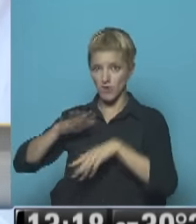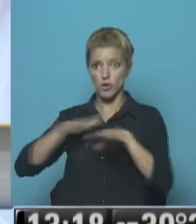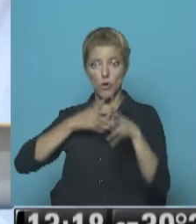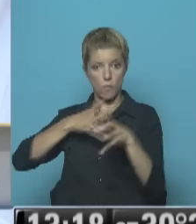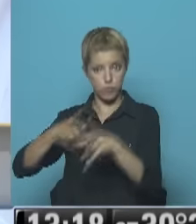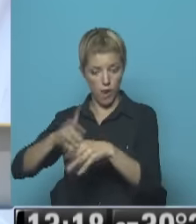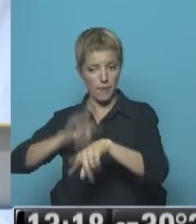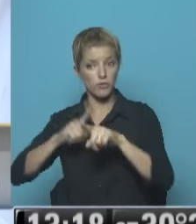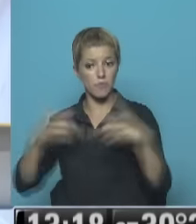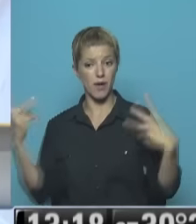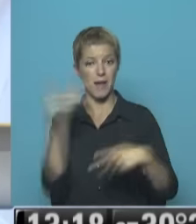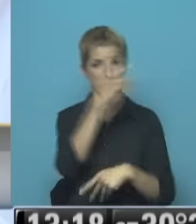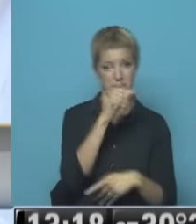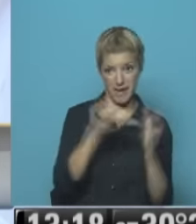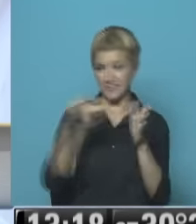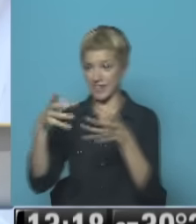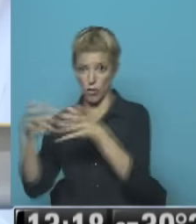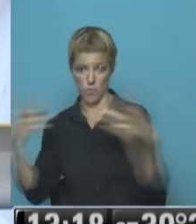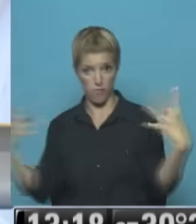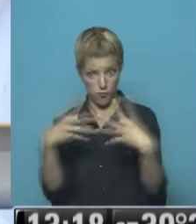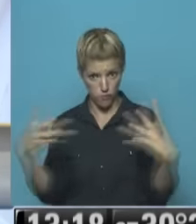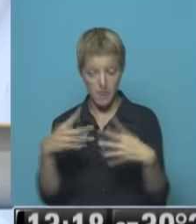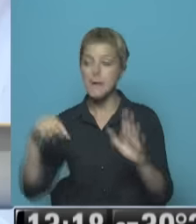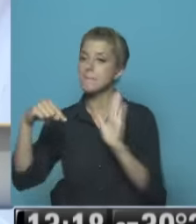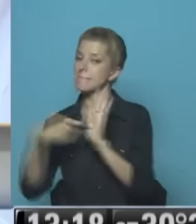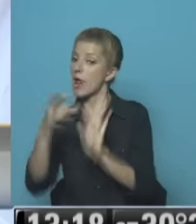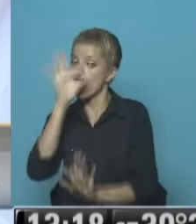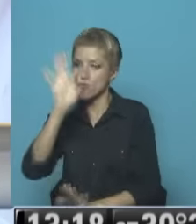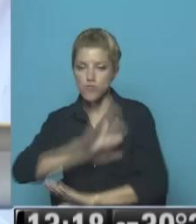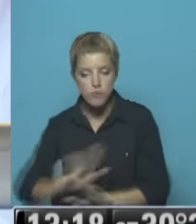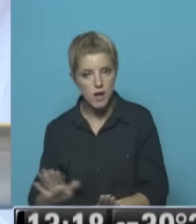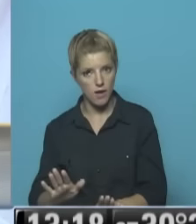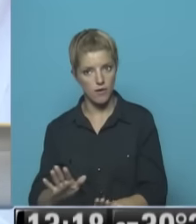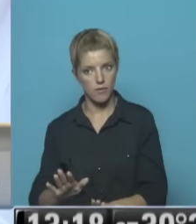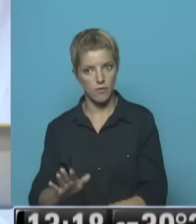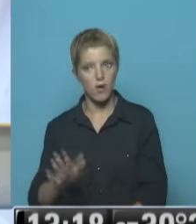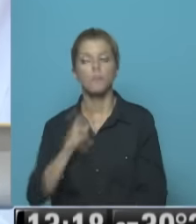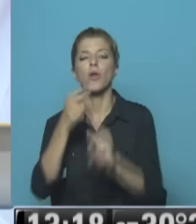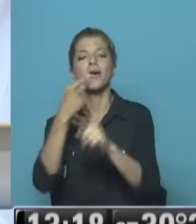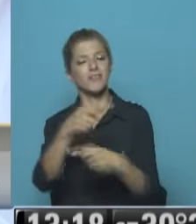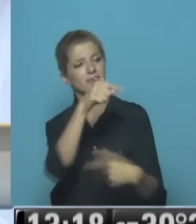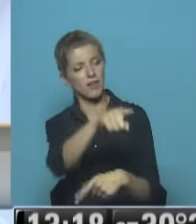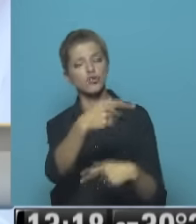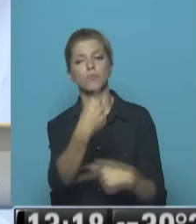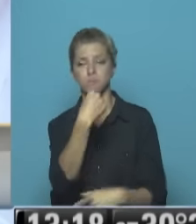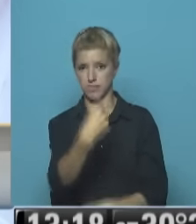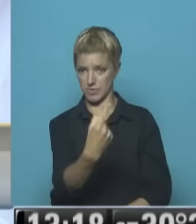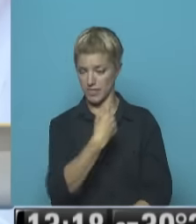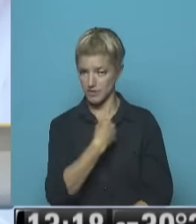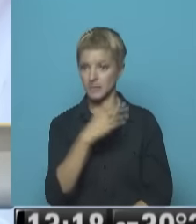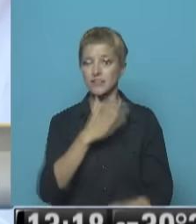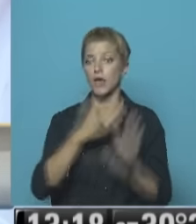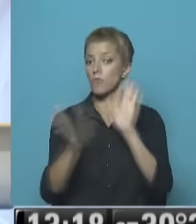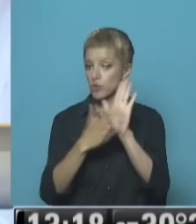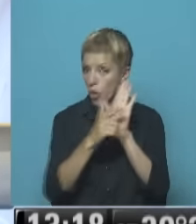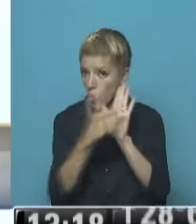la resistencia, pero nunca por lo que interesadamente nos imputan nuestros adversarios sin ningún